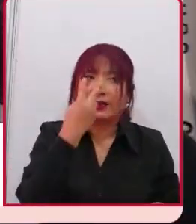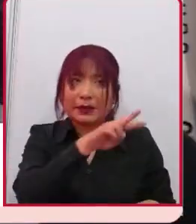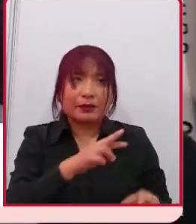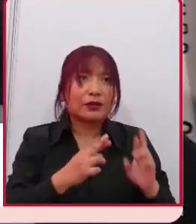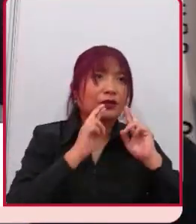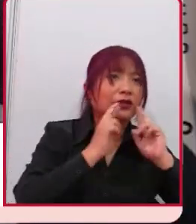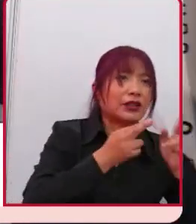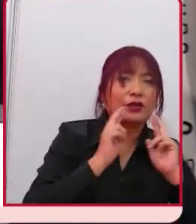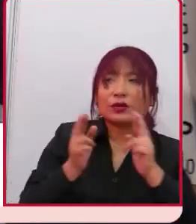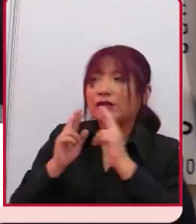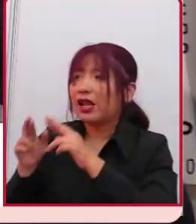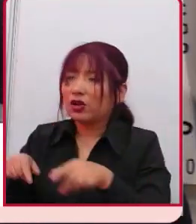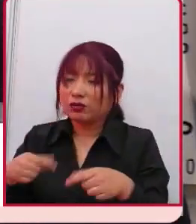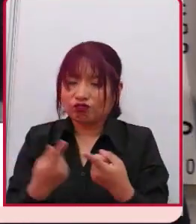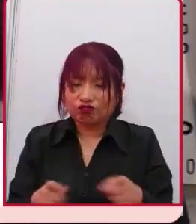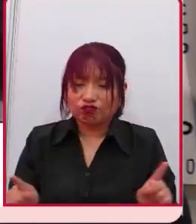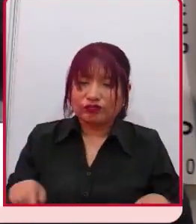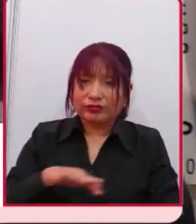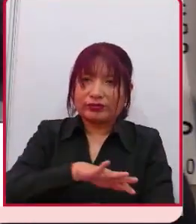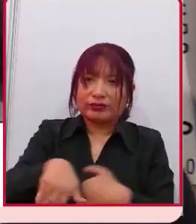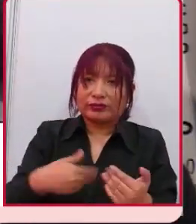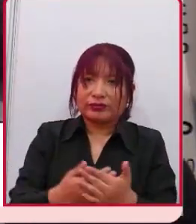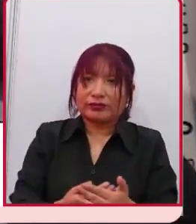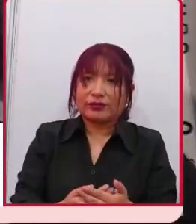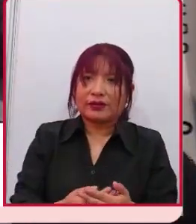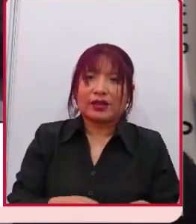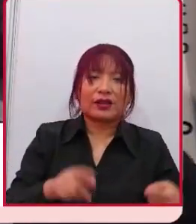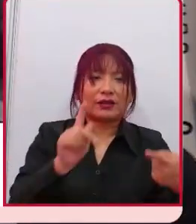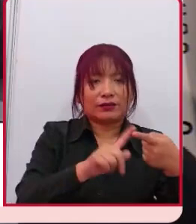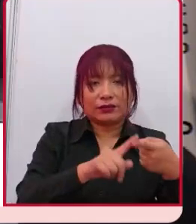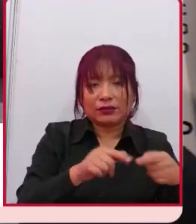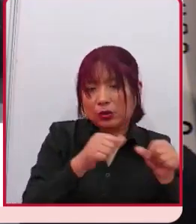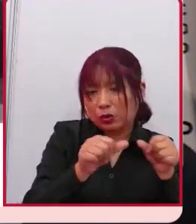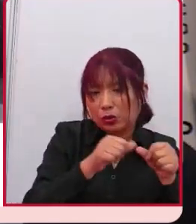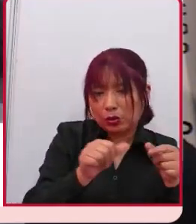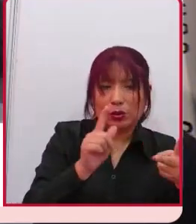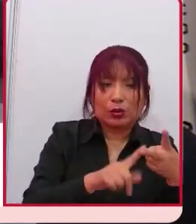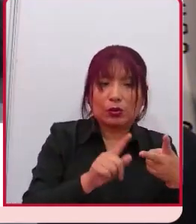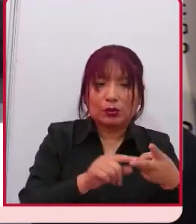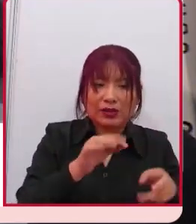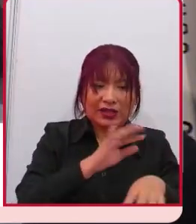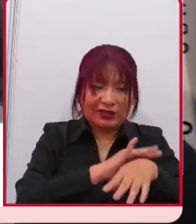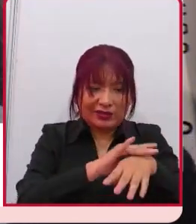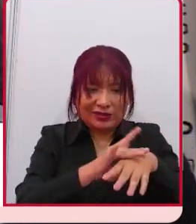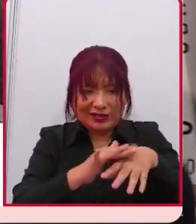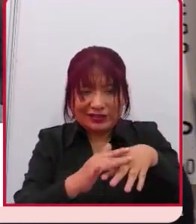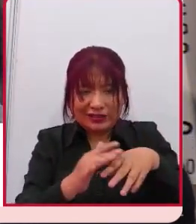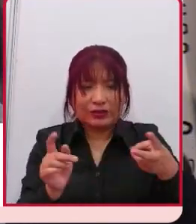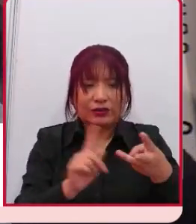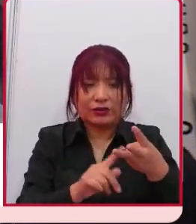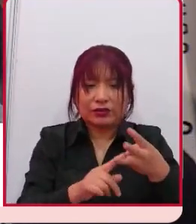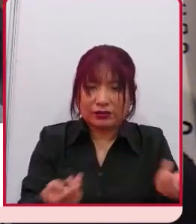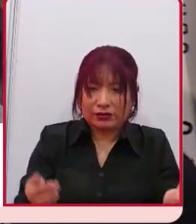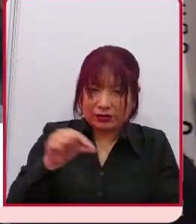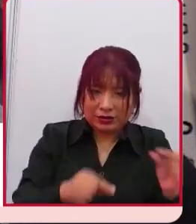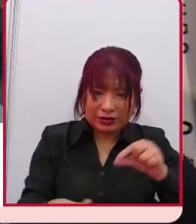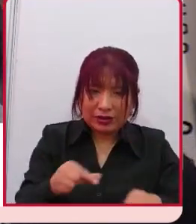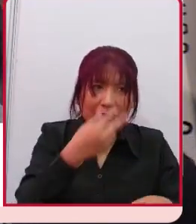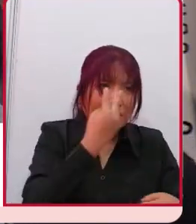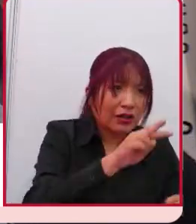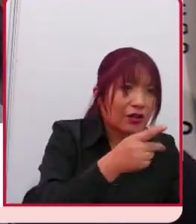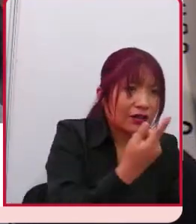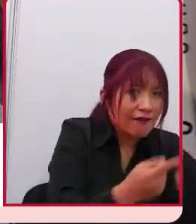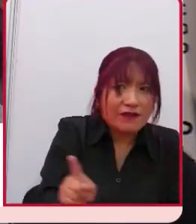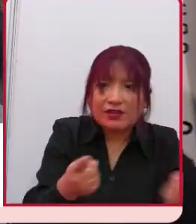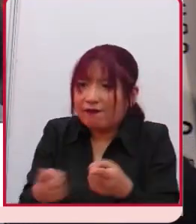como ves en los ratios, tanto en el análisis mineralógico, textural, químico, ¿no? Se nota la